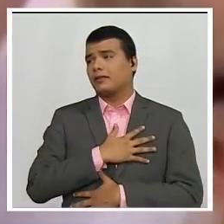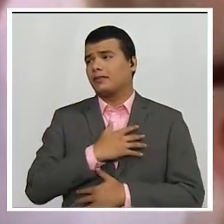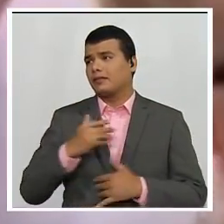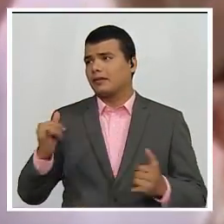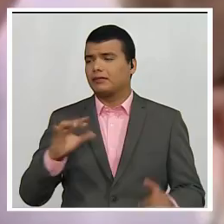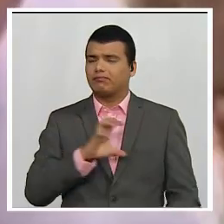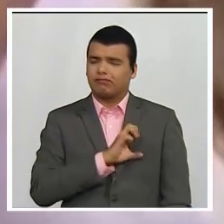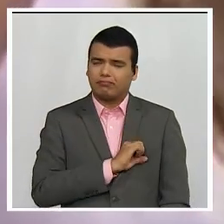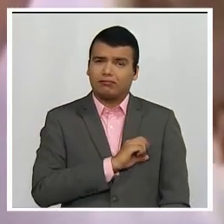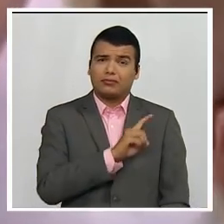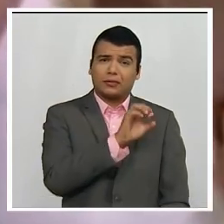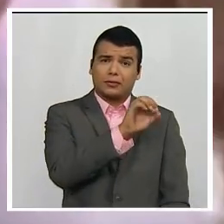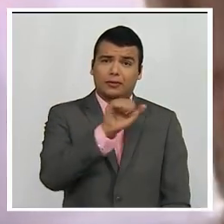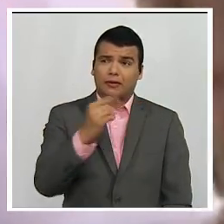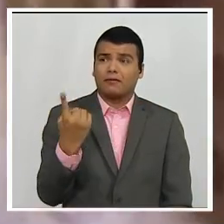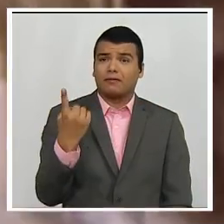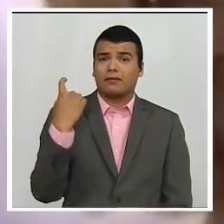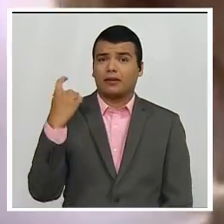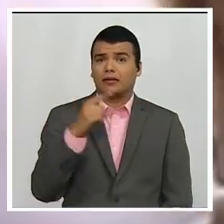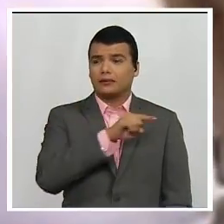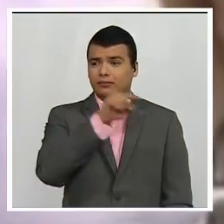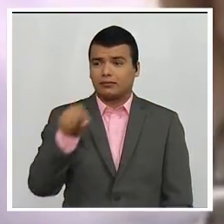nosotros dos